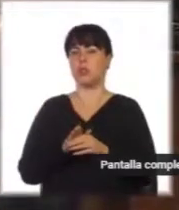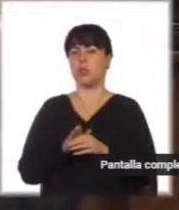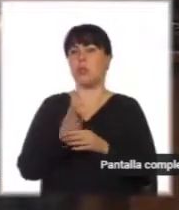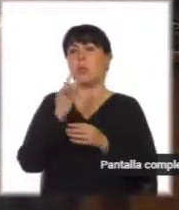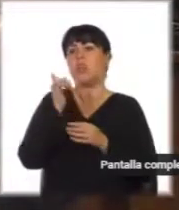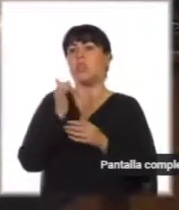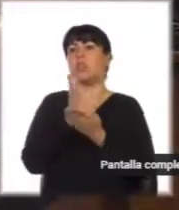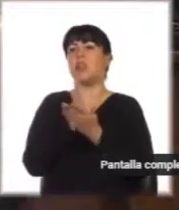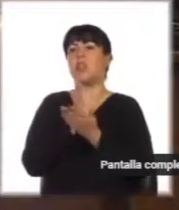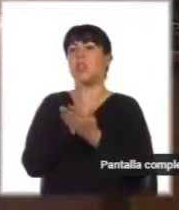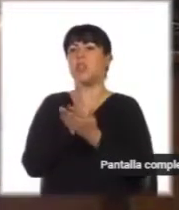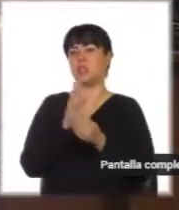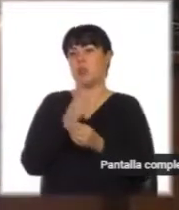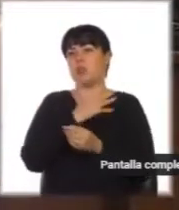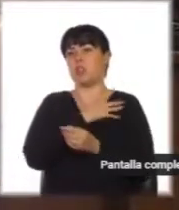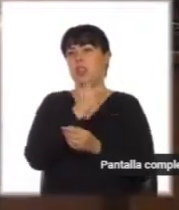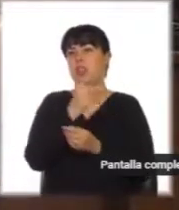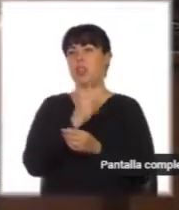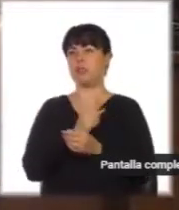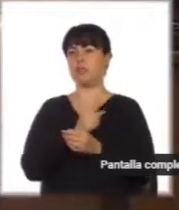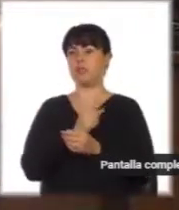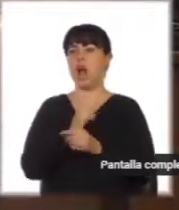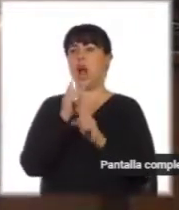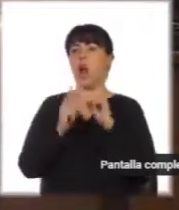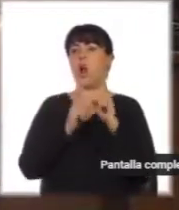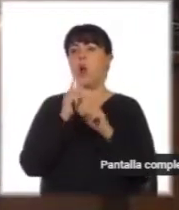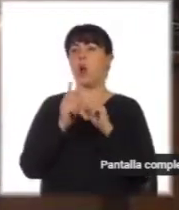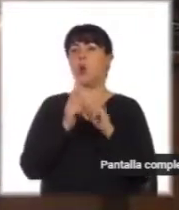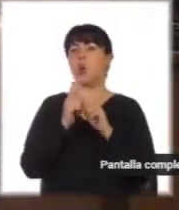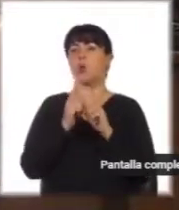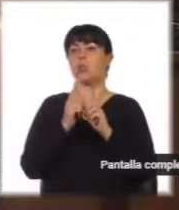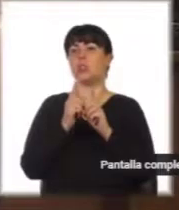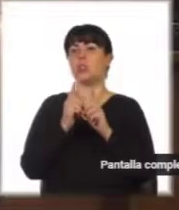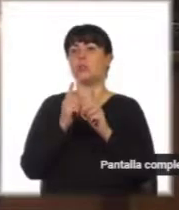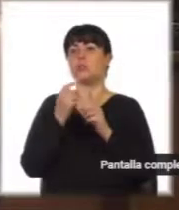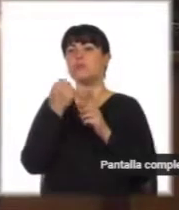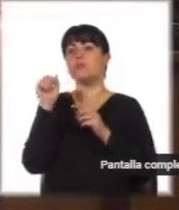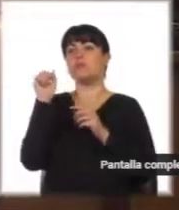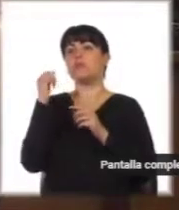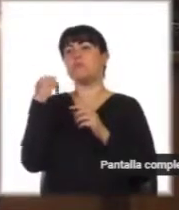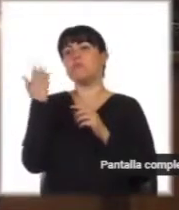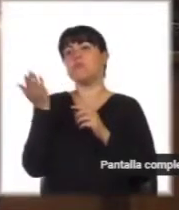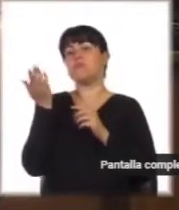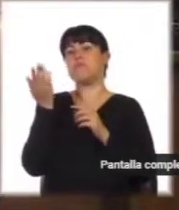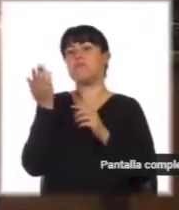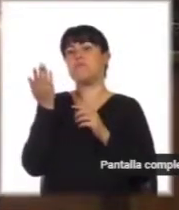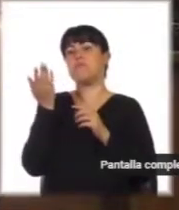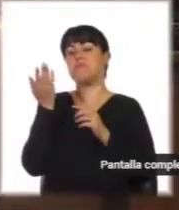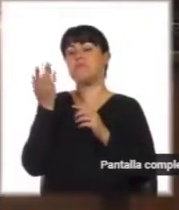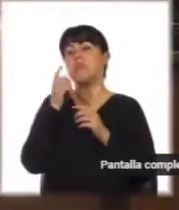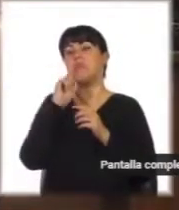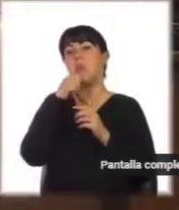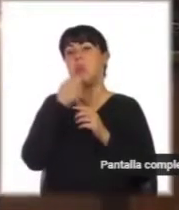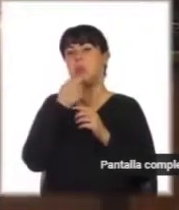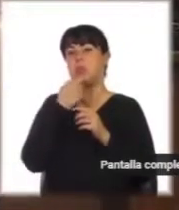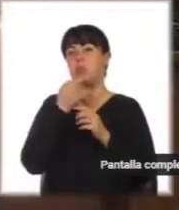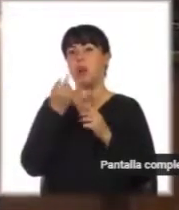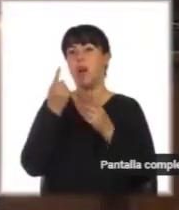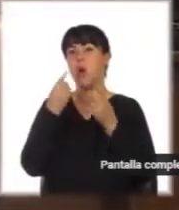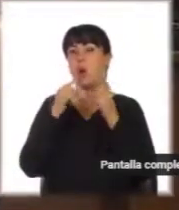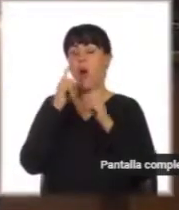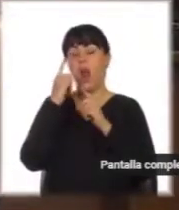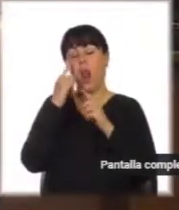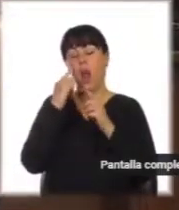Porque a los putos les gusta, dicen. Ojalá que nunca te agarren los milicos en la